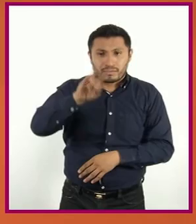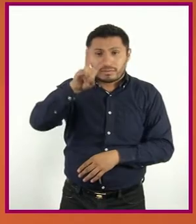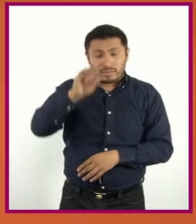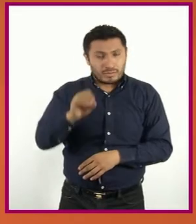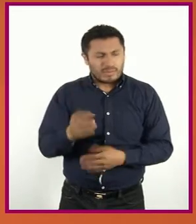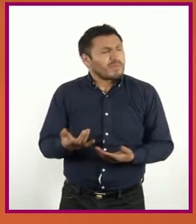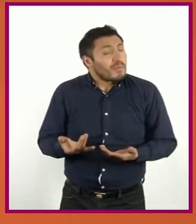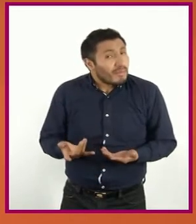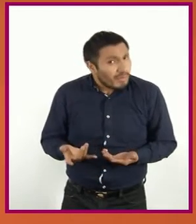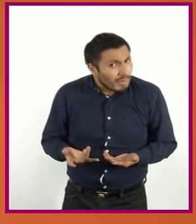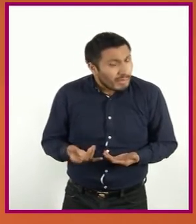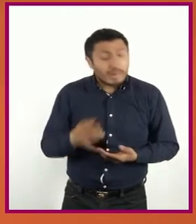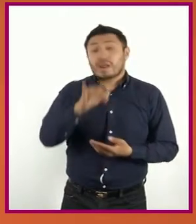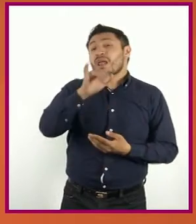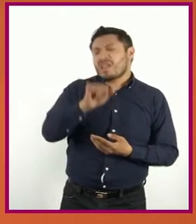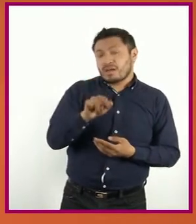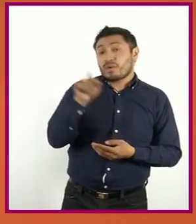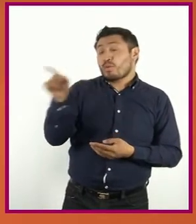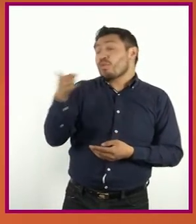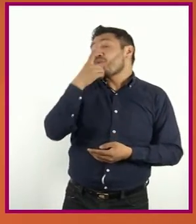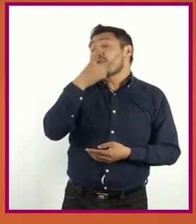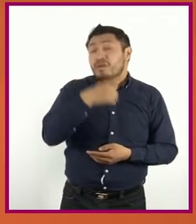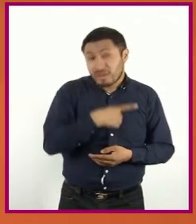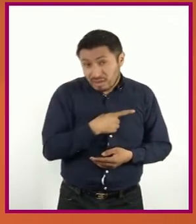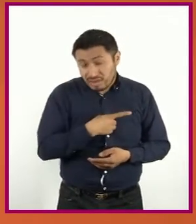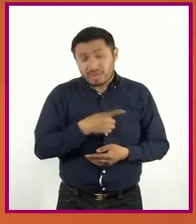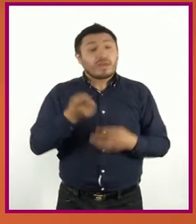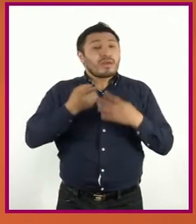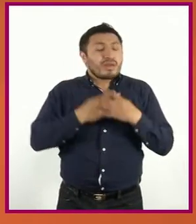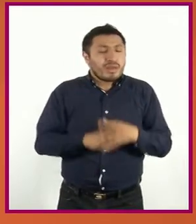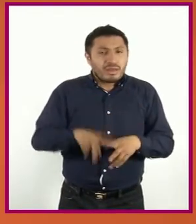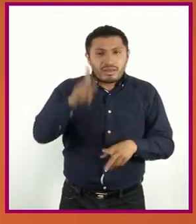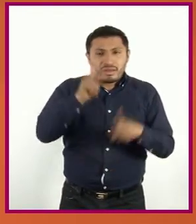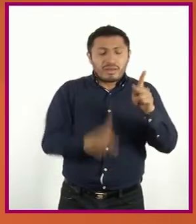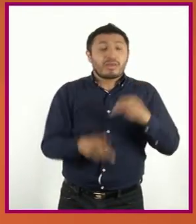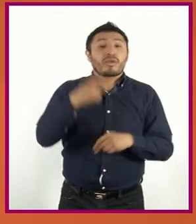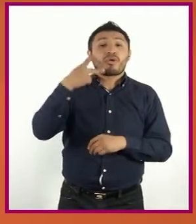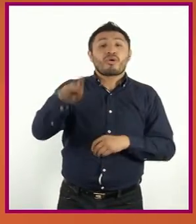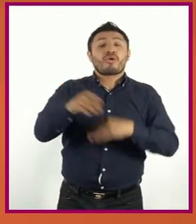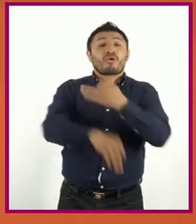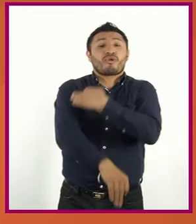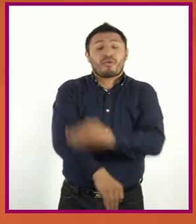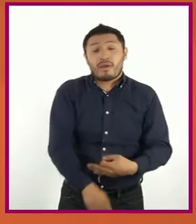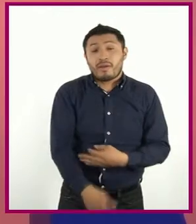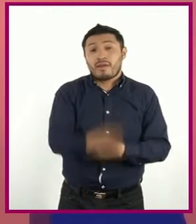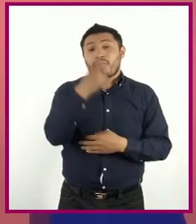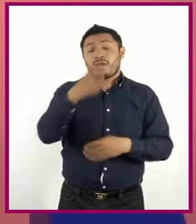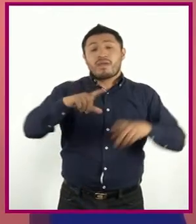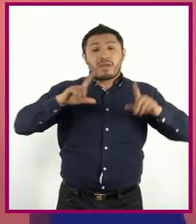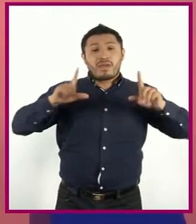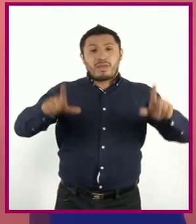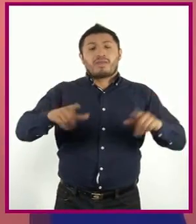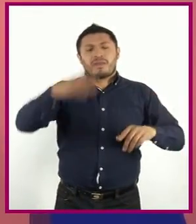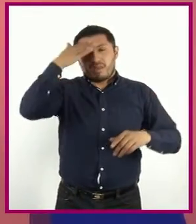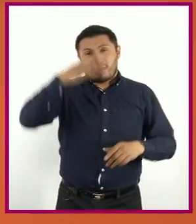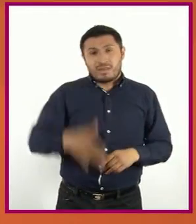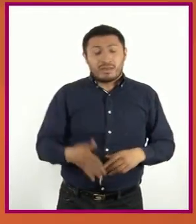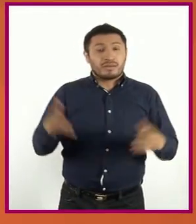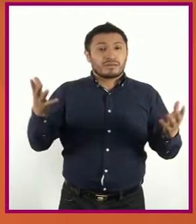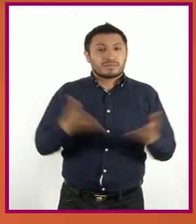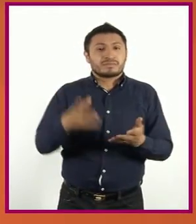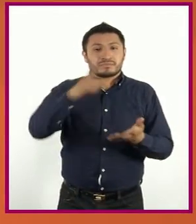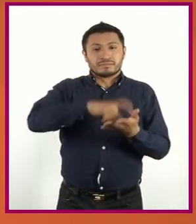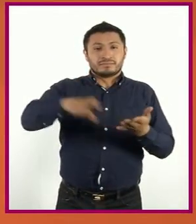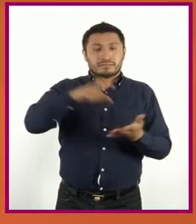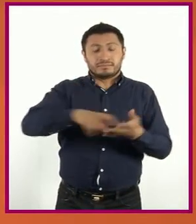Eso creo. Usted nos dijo que comienza hablando de sus familiares y este fragmento nos hace saber que hicieron compras